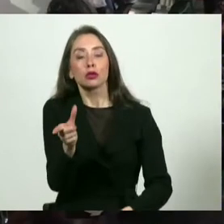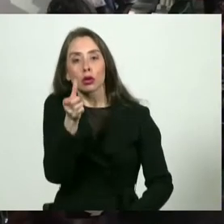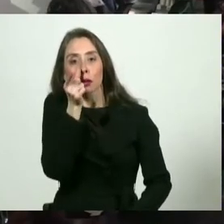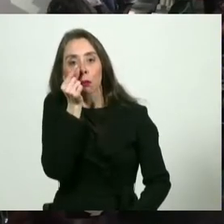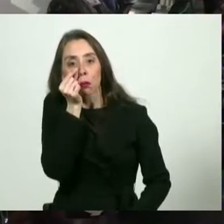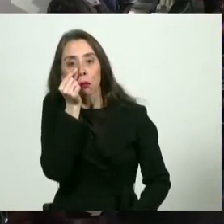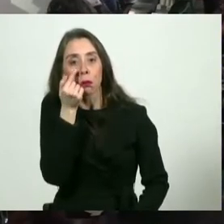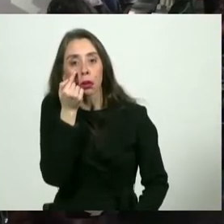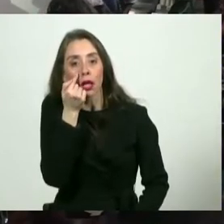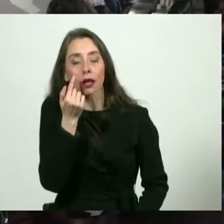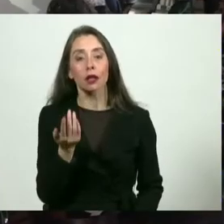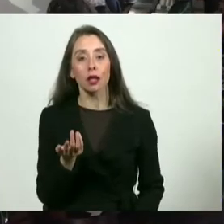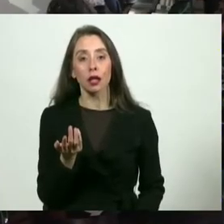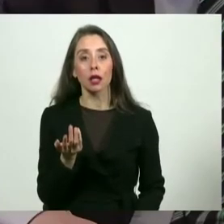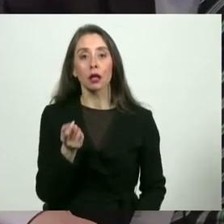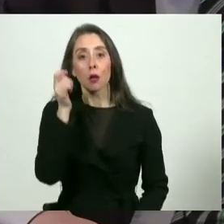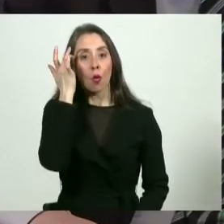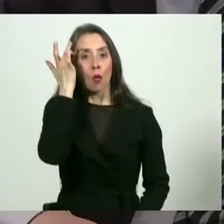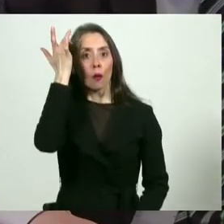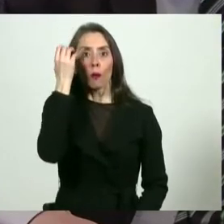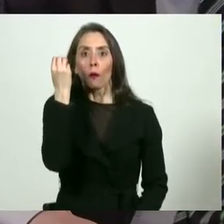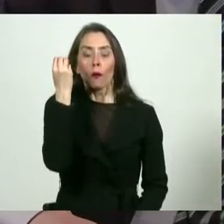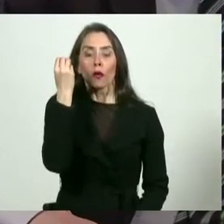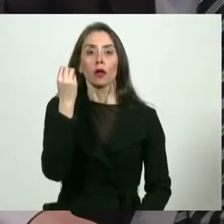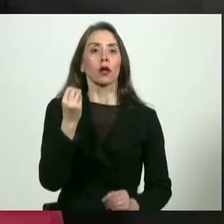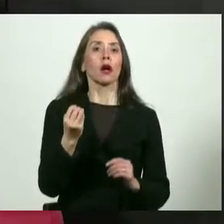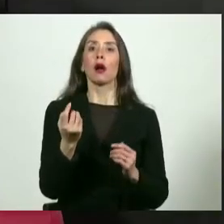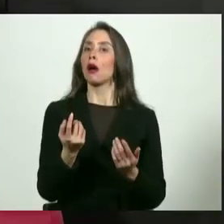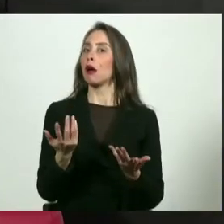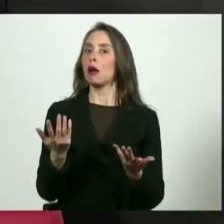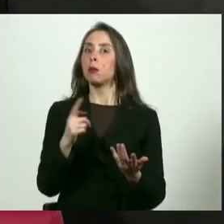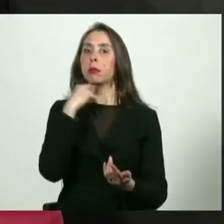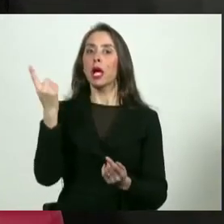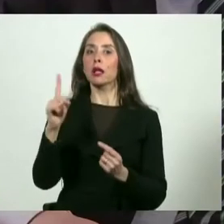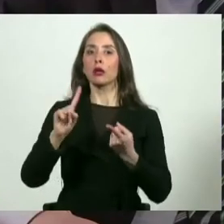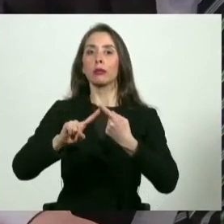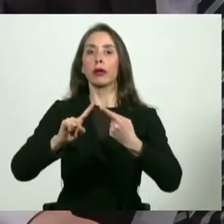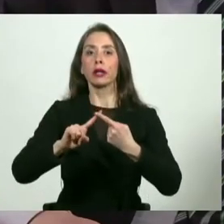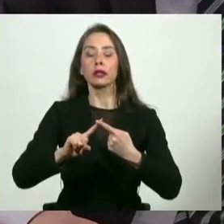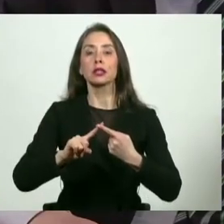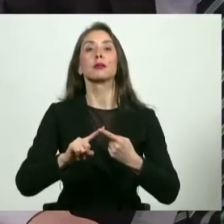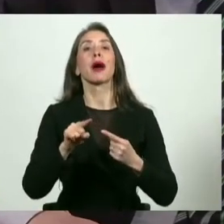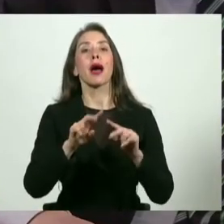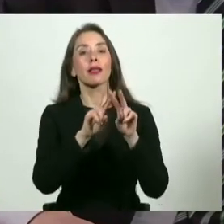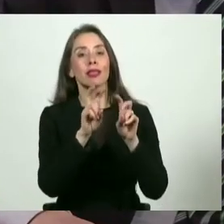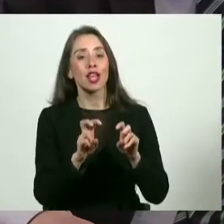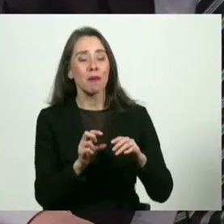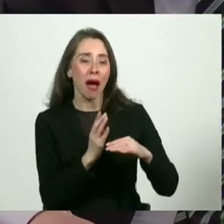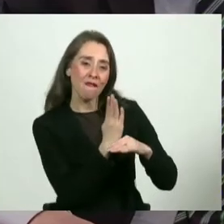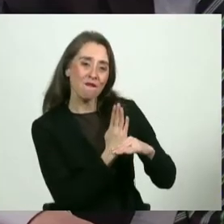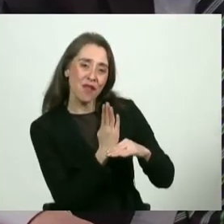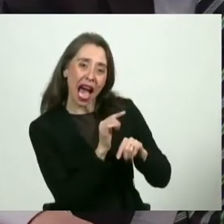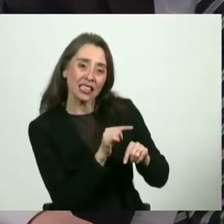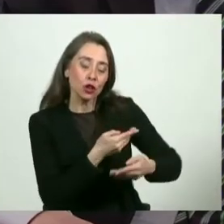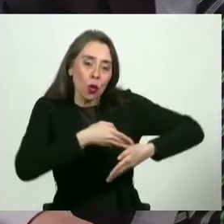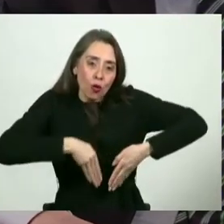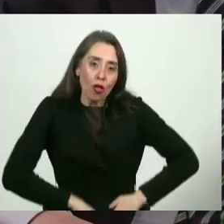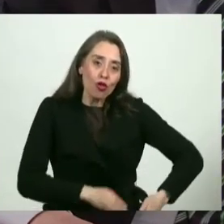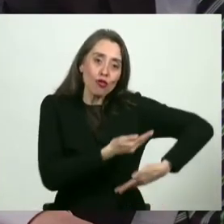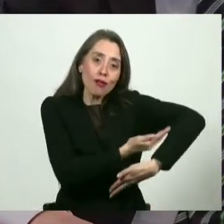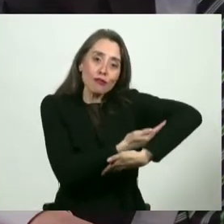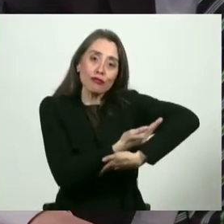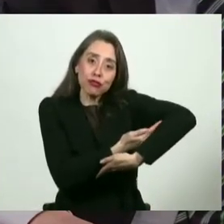de la población chilena, qué mirada va a tener respecto de ese ámbito, cuáles son los caminos que tenemos que seguir nosotros si vamos a llegar a una